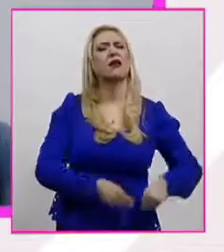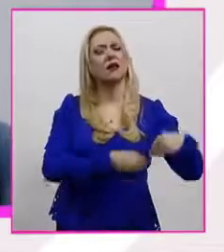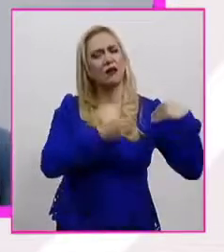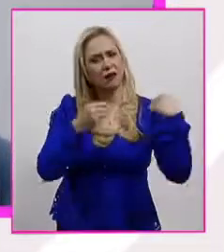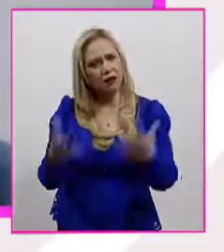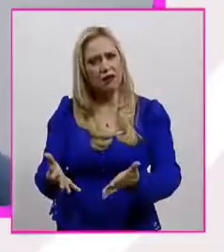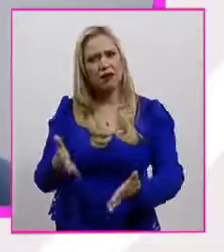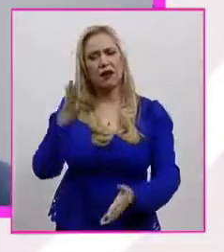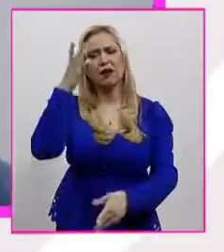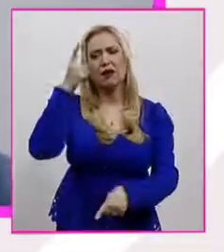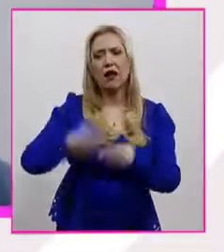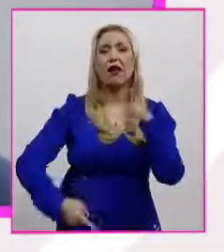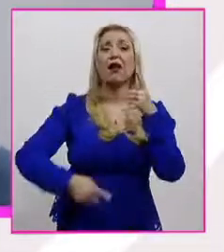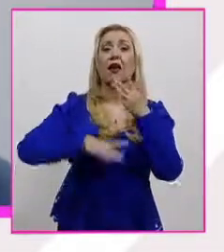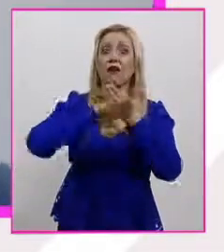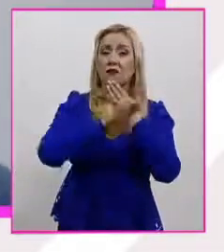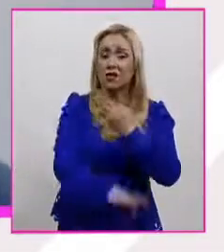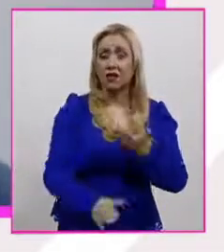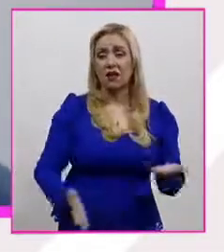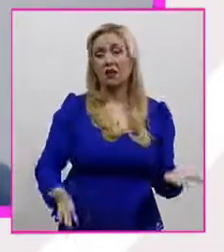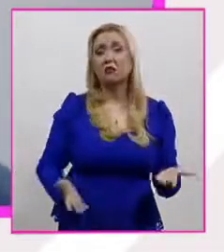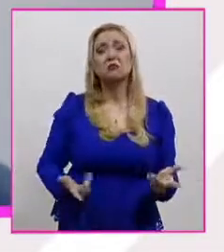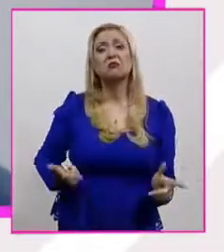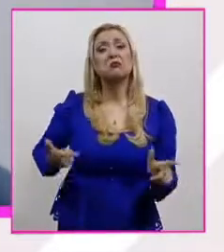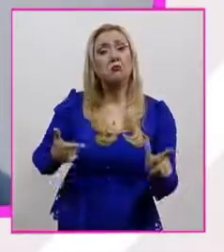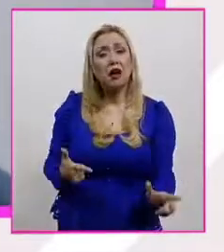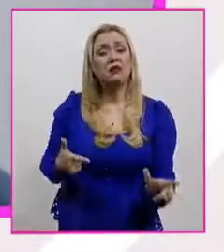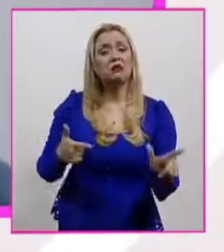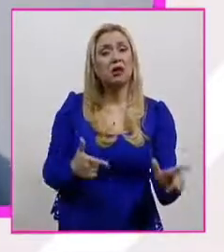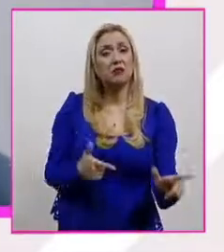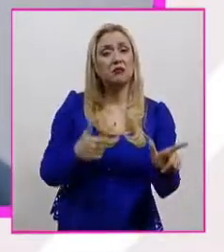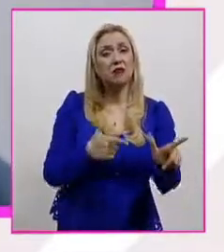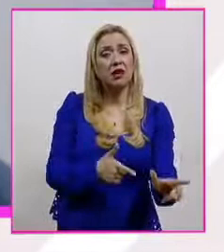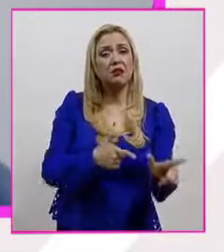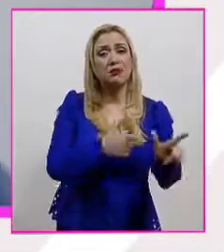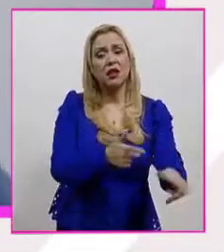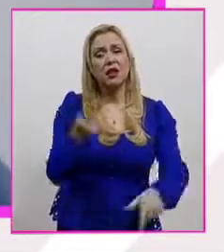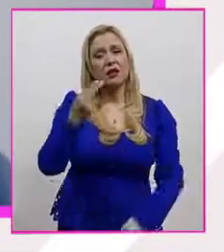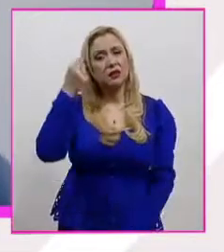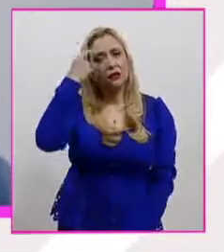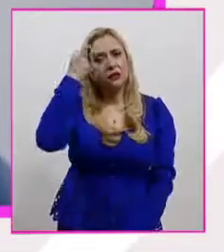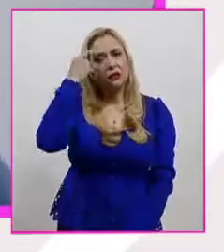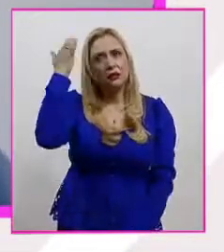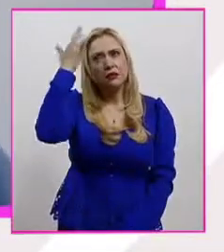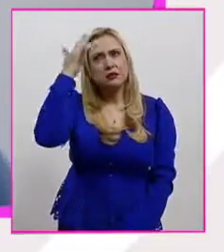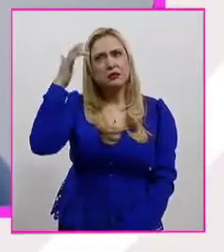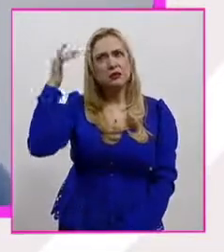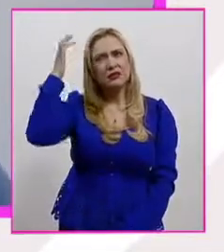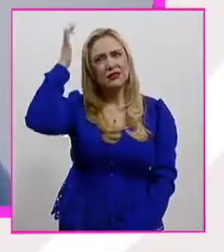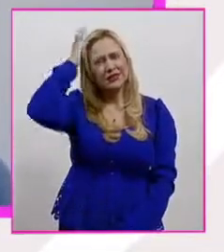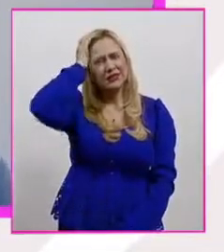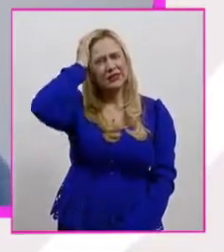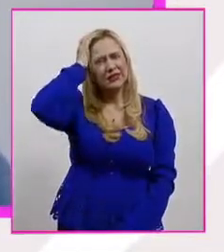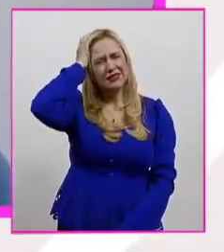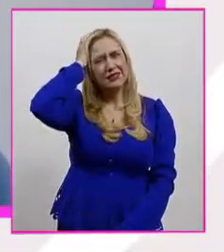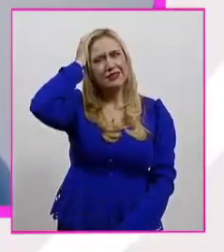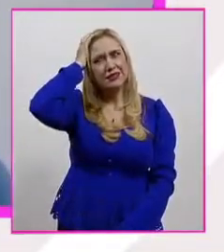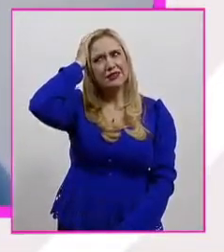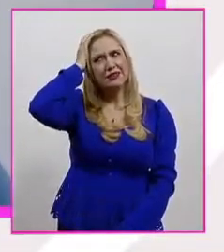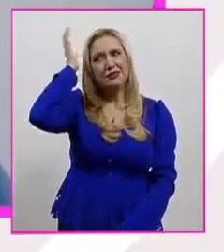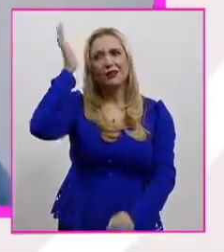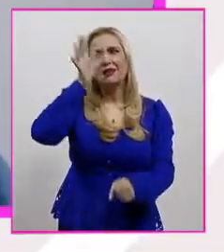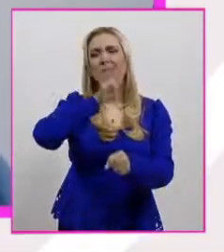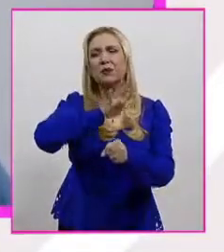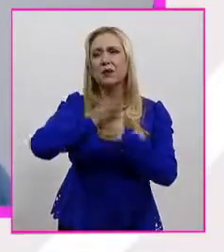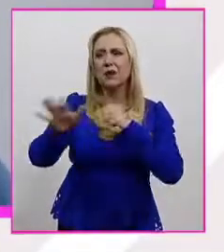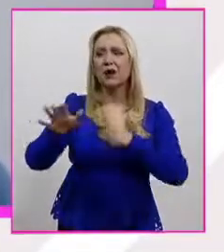reproduciendo, pues va a continuar, ¿no? Entonces la salida es tomar conciencia de todo, cuáles son todas nuestras